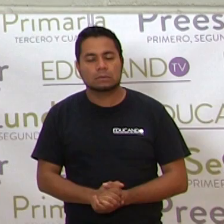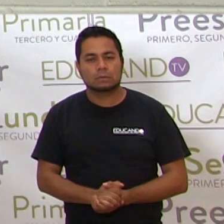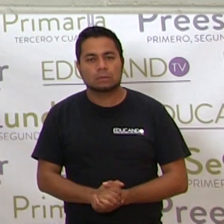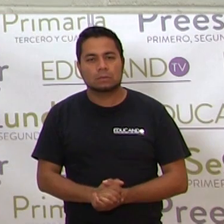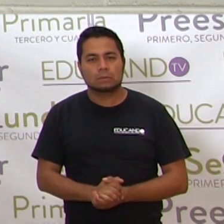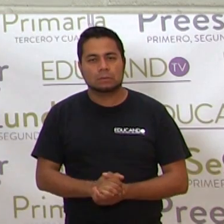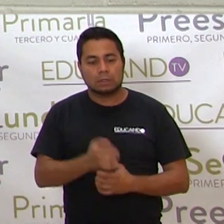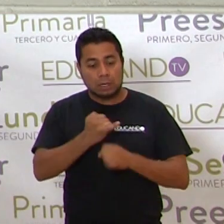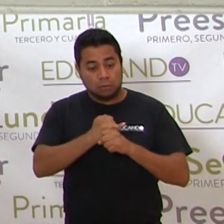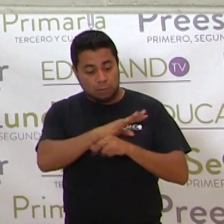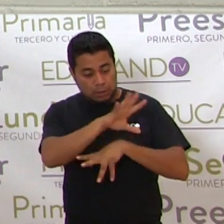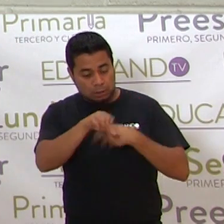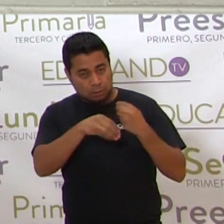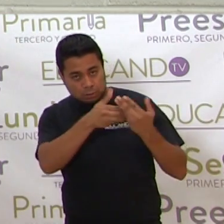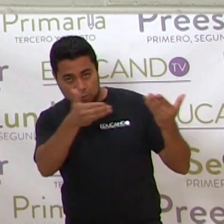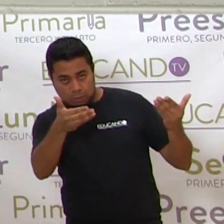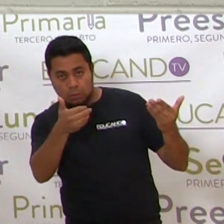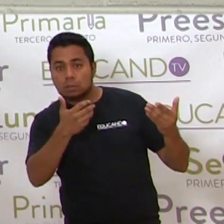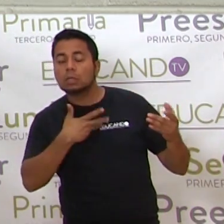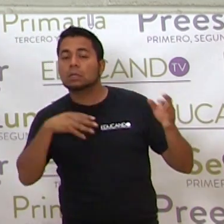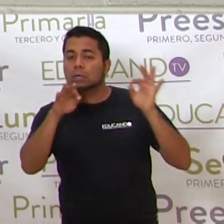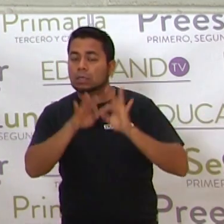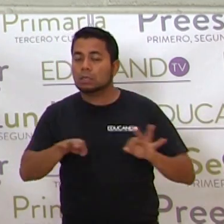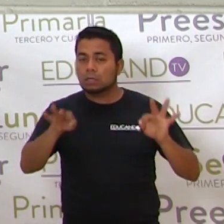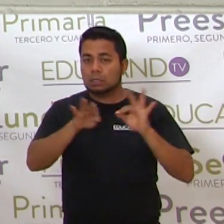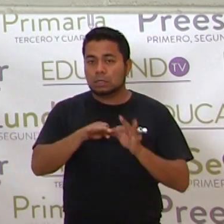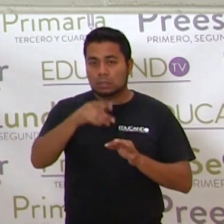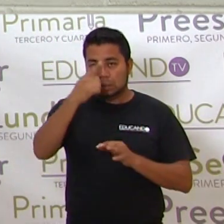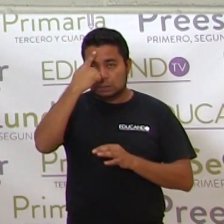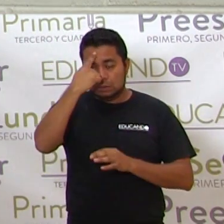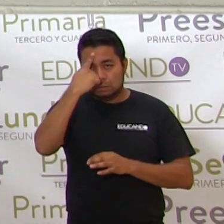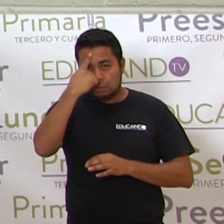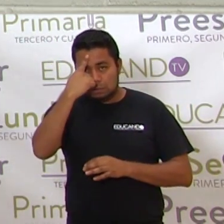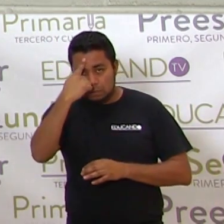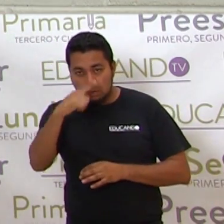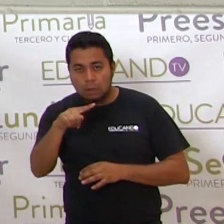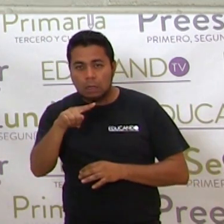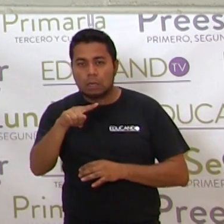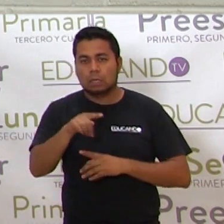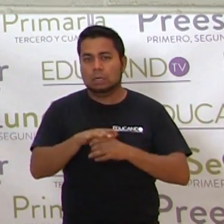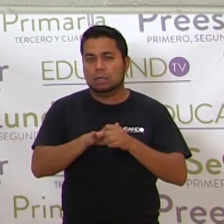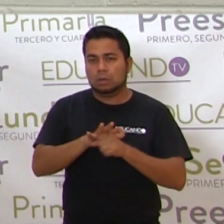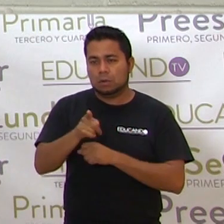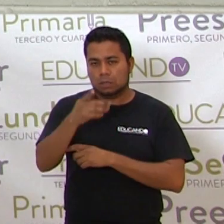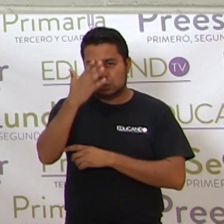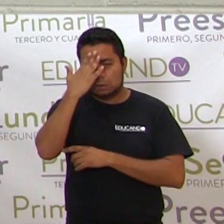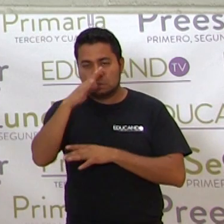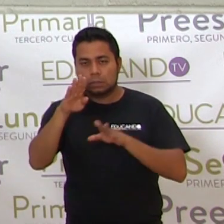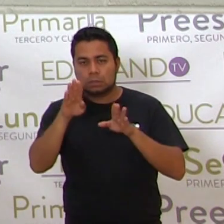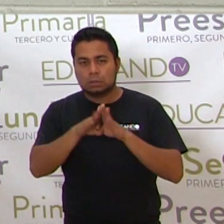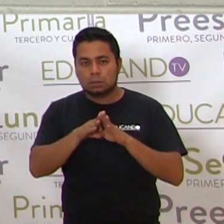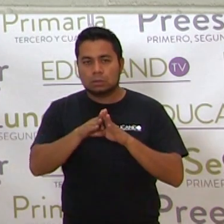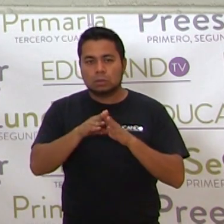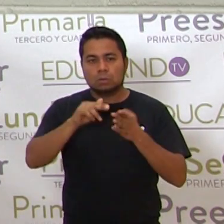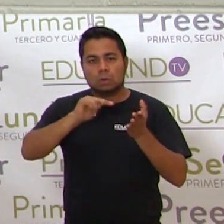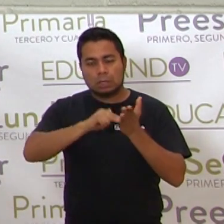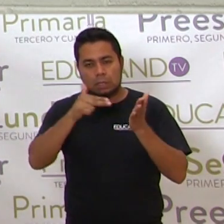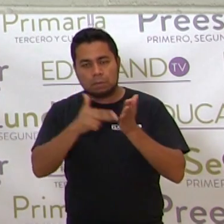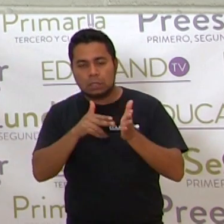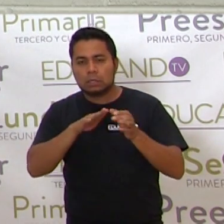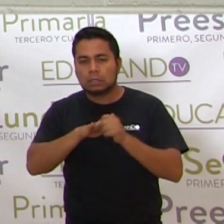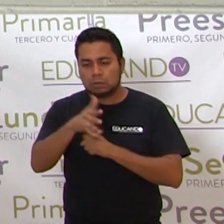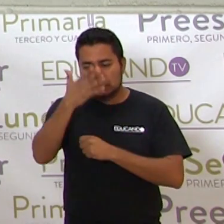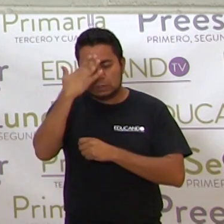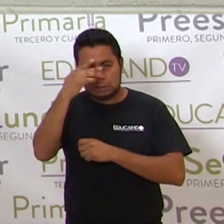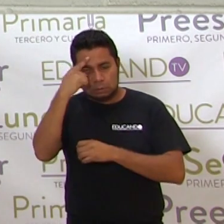esta información es muy importante para que tú puedas tener de manera muy práctica las herramientas para